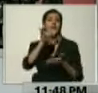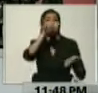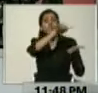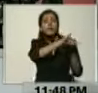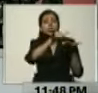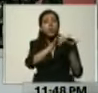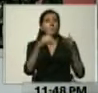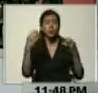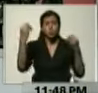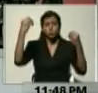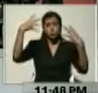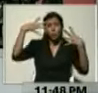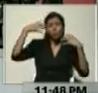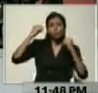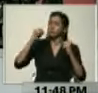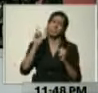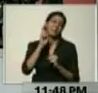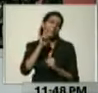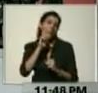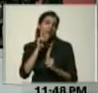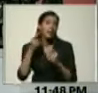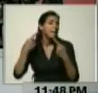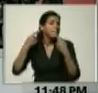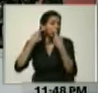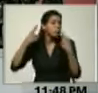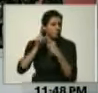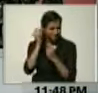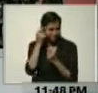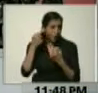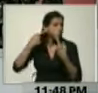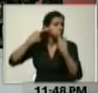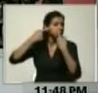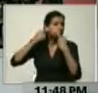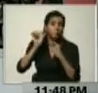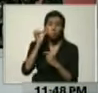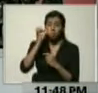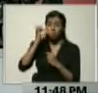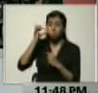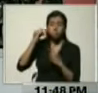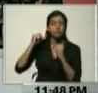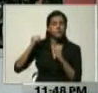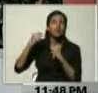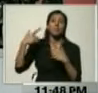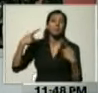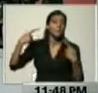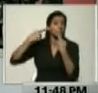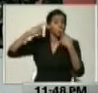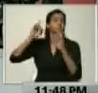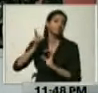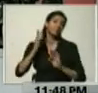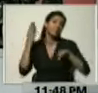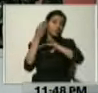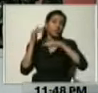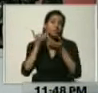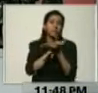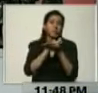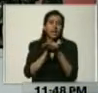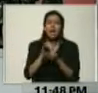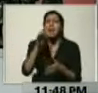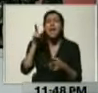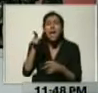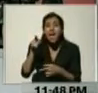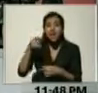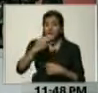no fue por una insolación, fue por una espinilla que tenía. Tiene que tratársela, pues. El mismo que se burló hasta el cansancio de